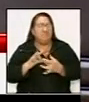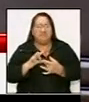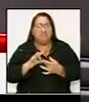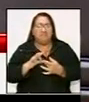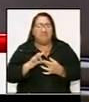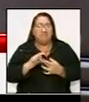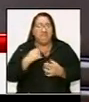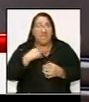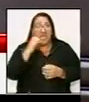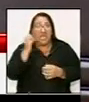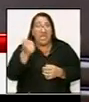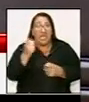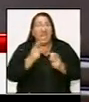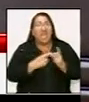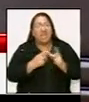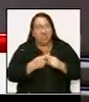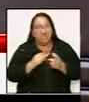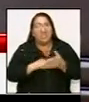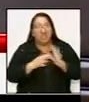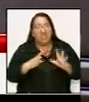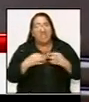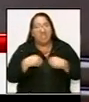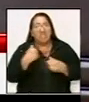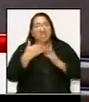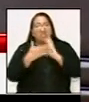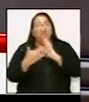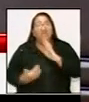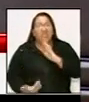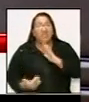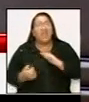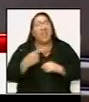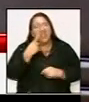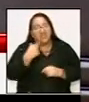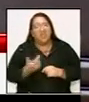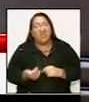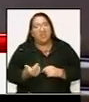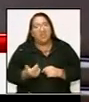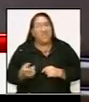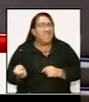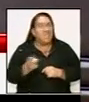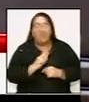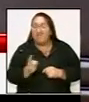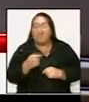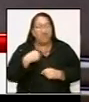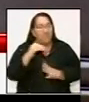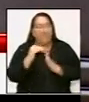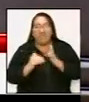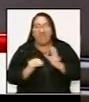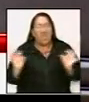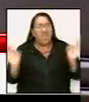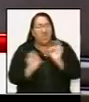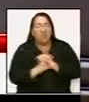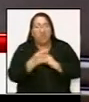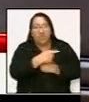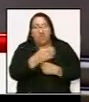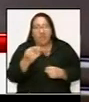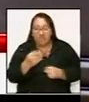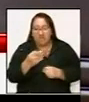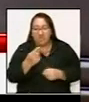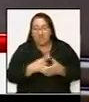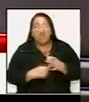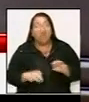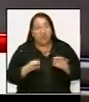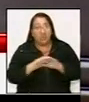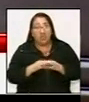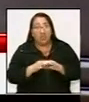De creerlo, estaría reconociendo que soy inferior a los hombres, y no soy inferior a ninguno de ellos. ¡Qué